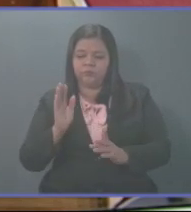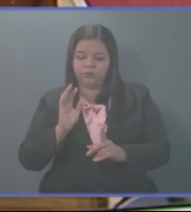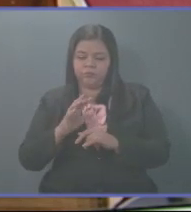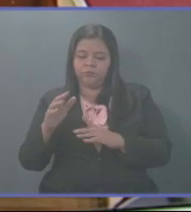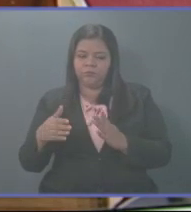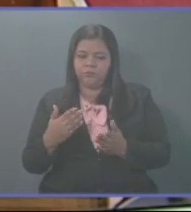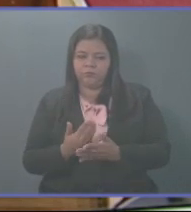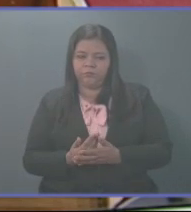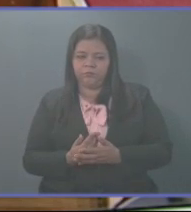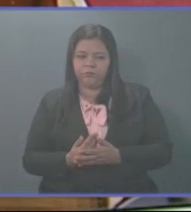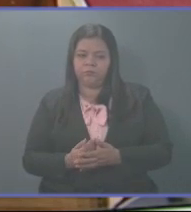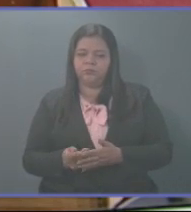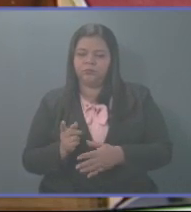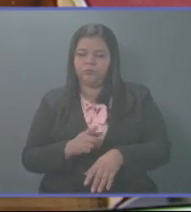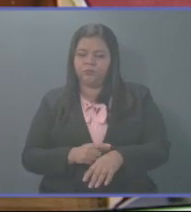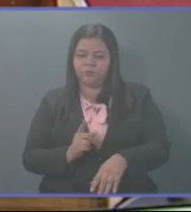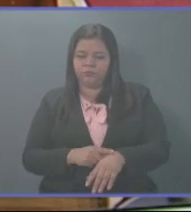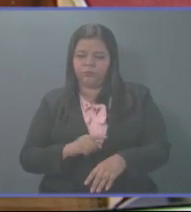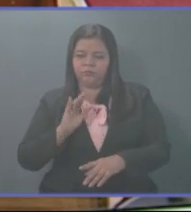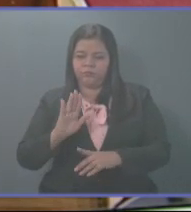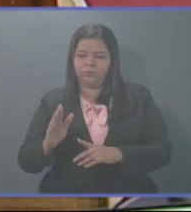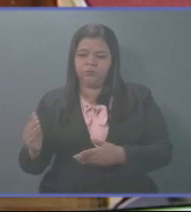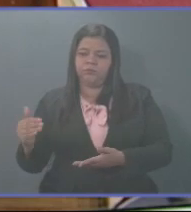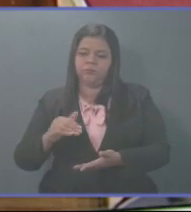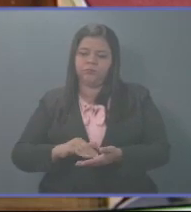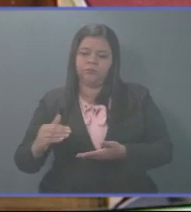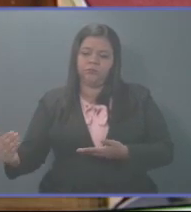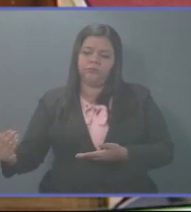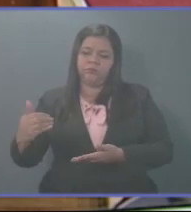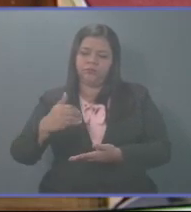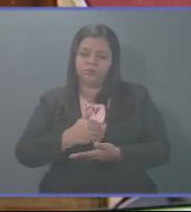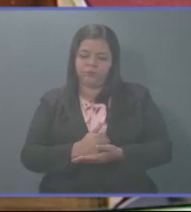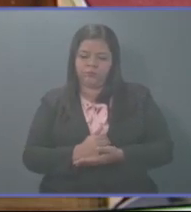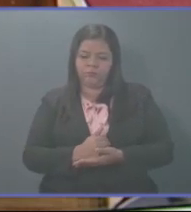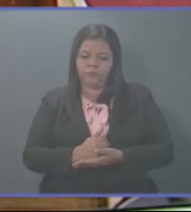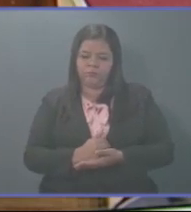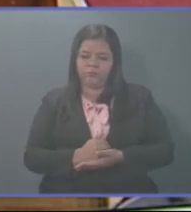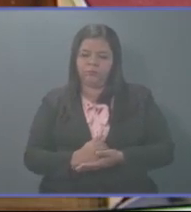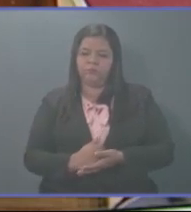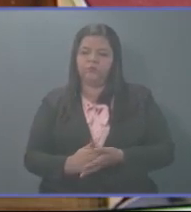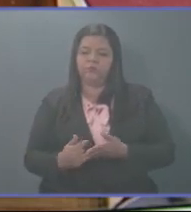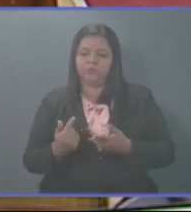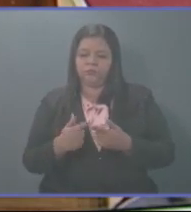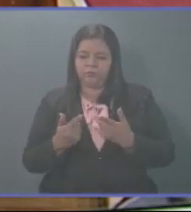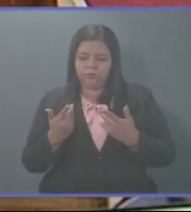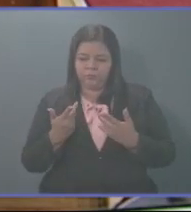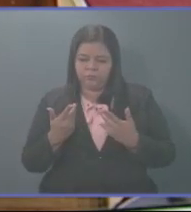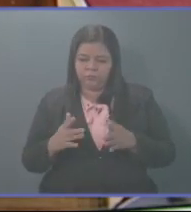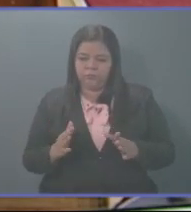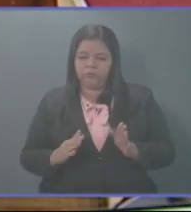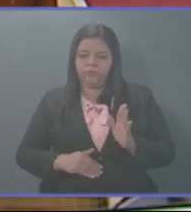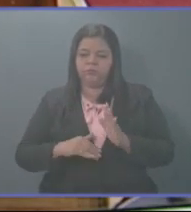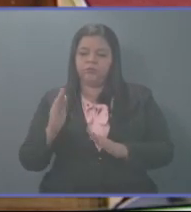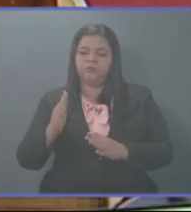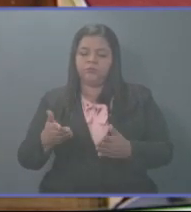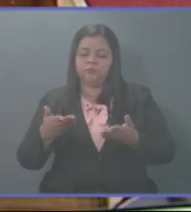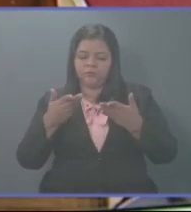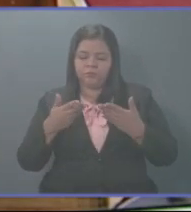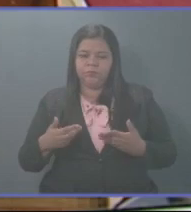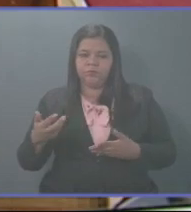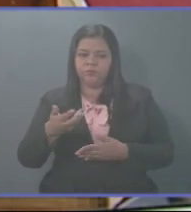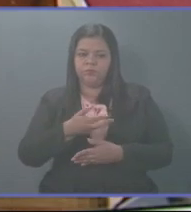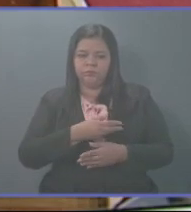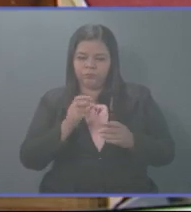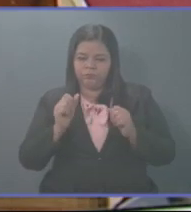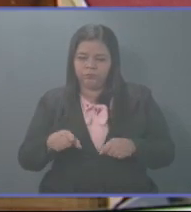asistencia durante el desplazamiento y su retorno, reasentamiento e integración, y que además contribuirá a